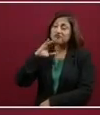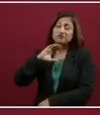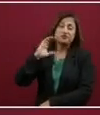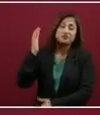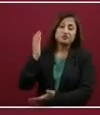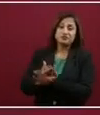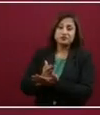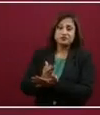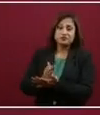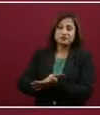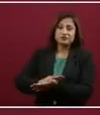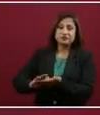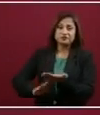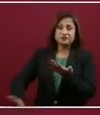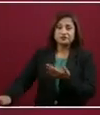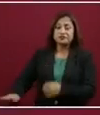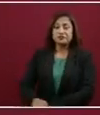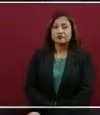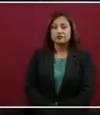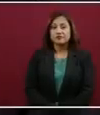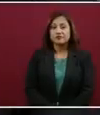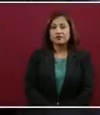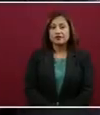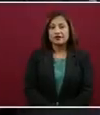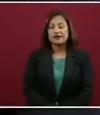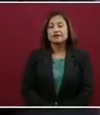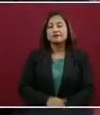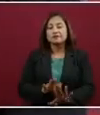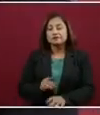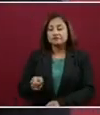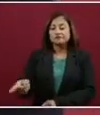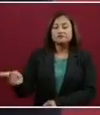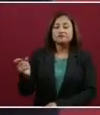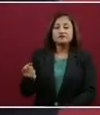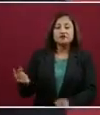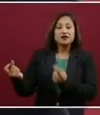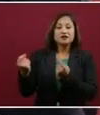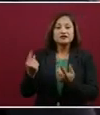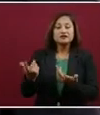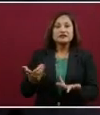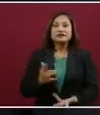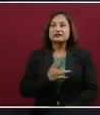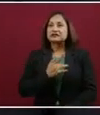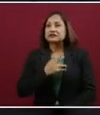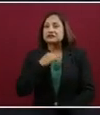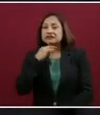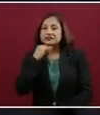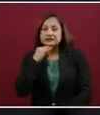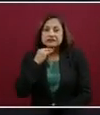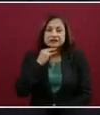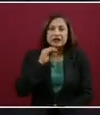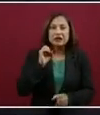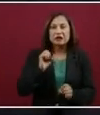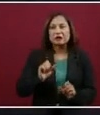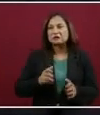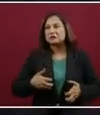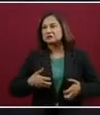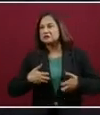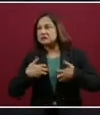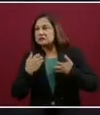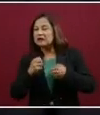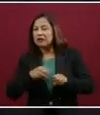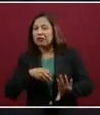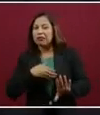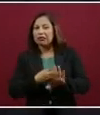que aunque se presione y hay amenazas y chantajes,